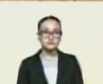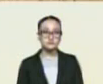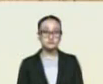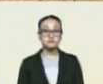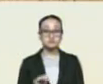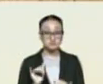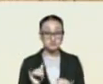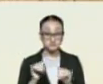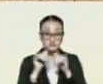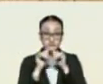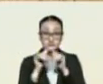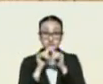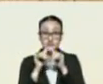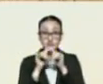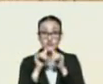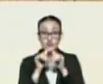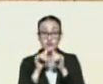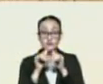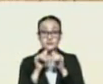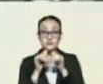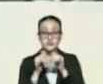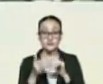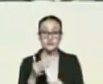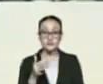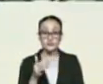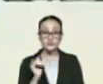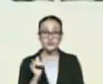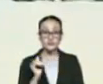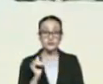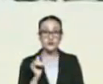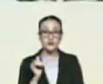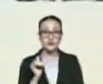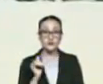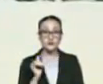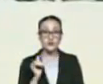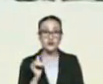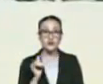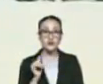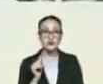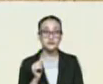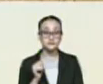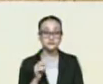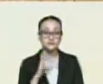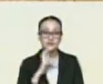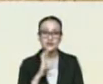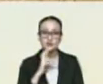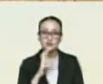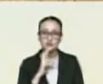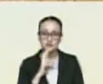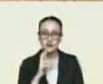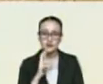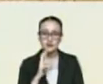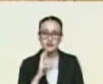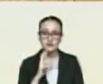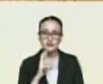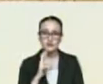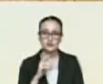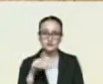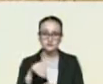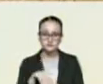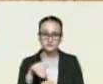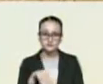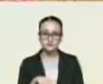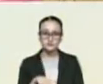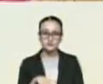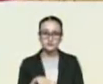informe van a encontrarse lo que son los reportes de los resultados electorales,